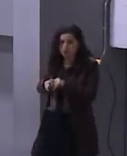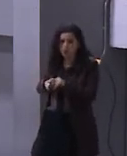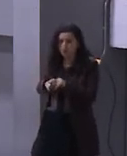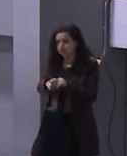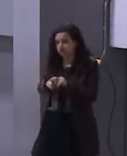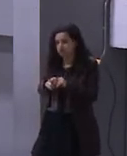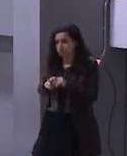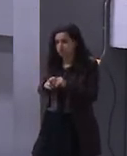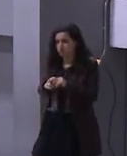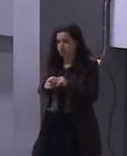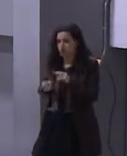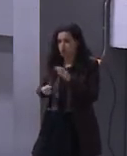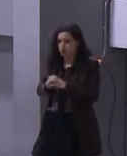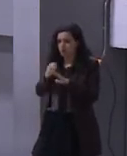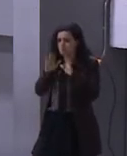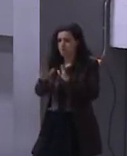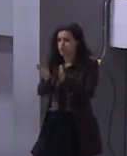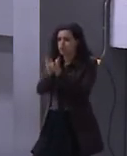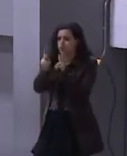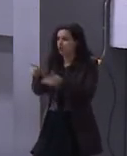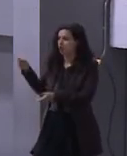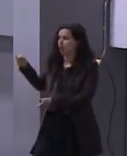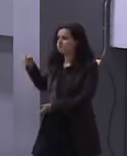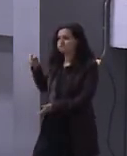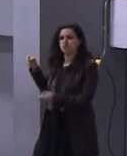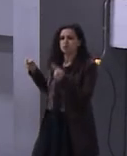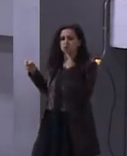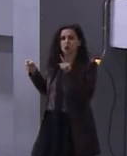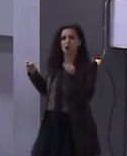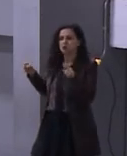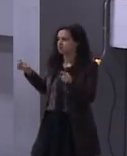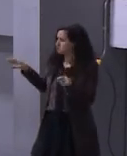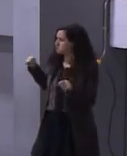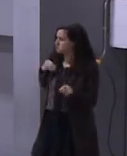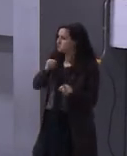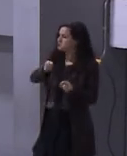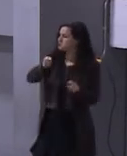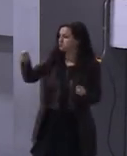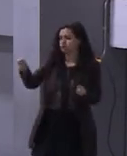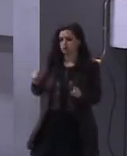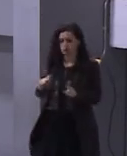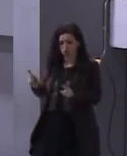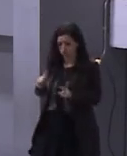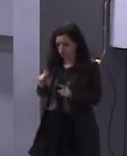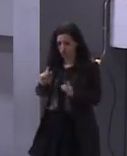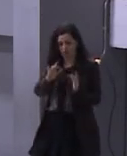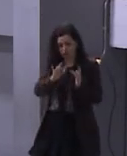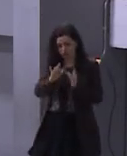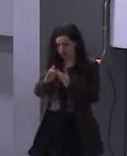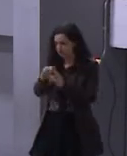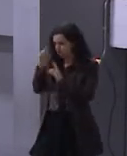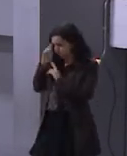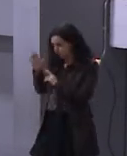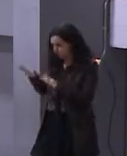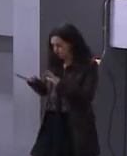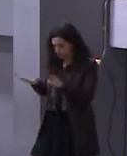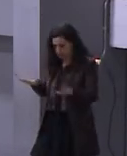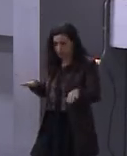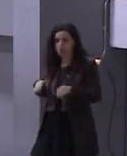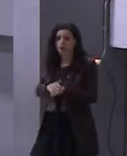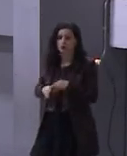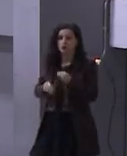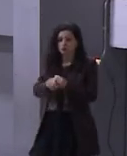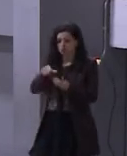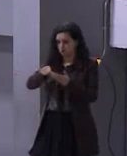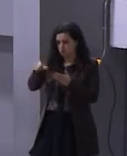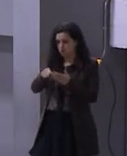producto, digamos, del paro estudiantil, se están invirtiendo en este tipo de obras. Para complementar, digamos, de los gastos de funcionamiento que hablaba el señor